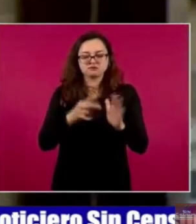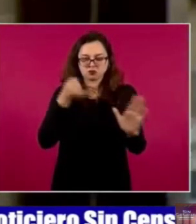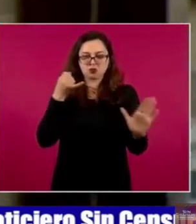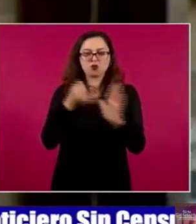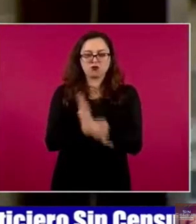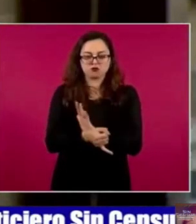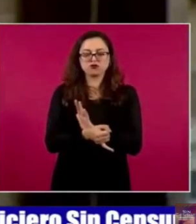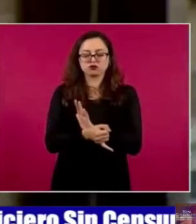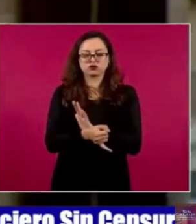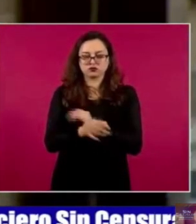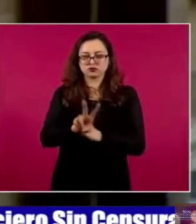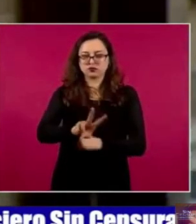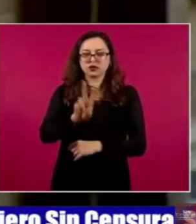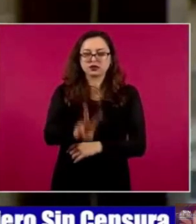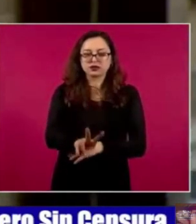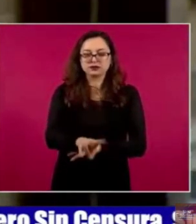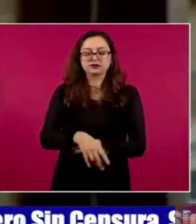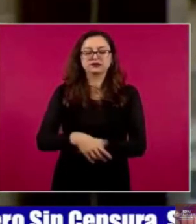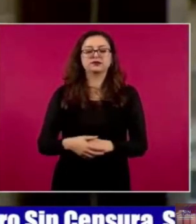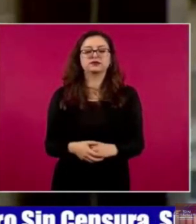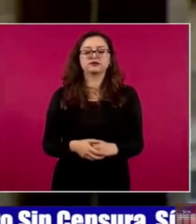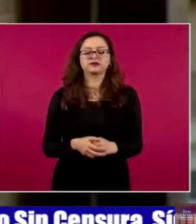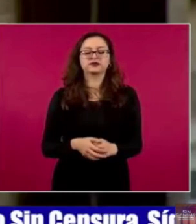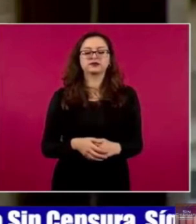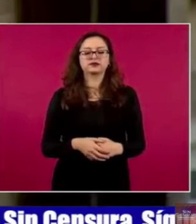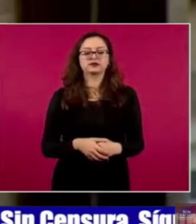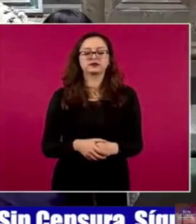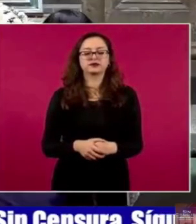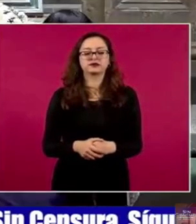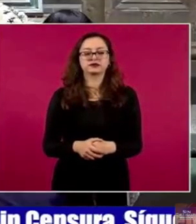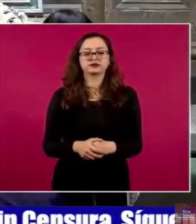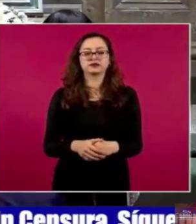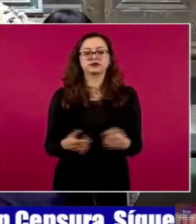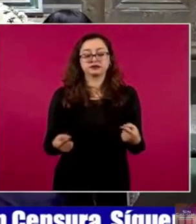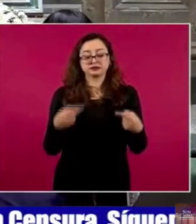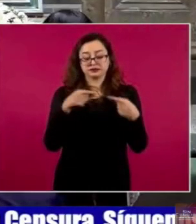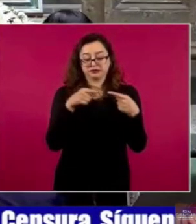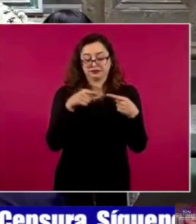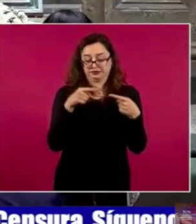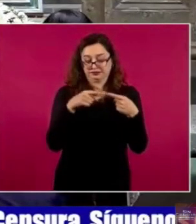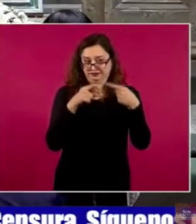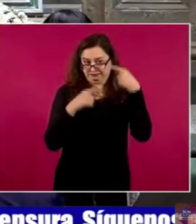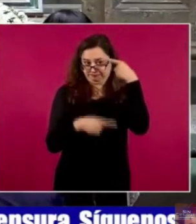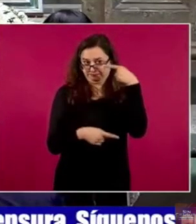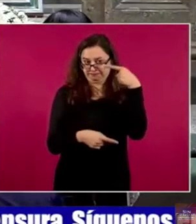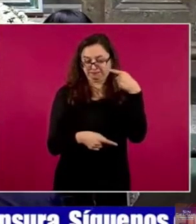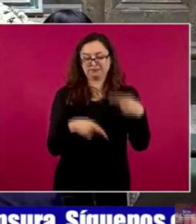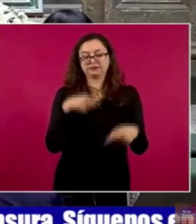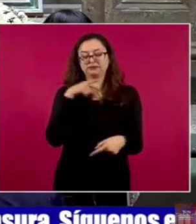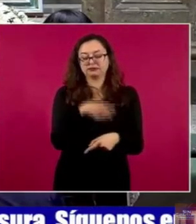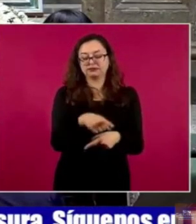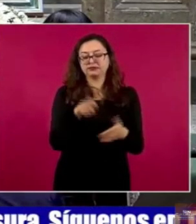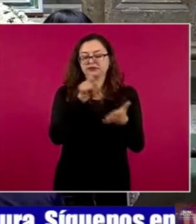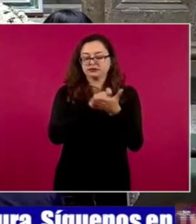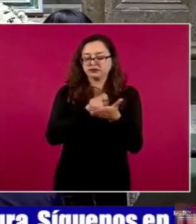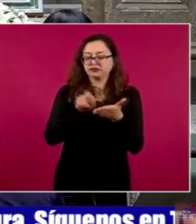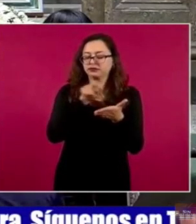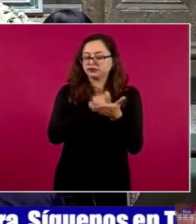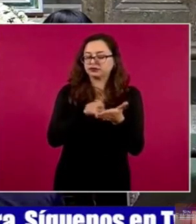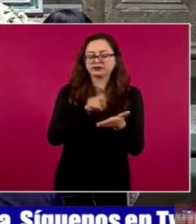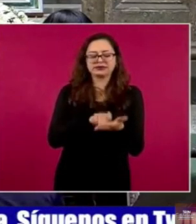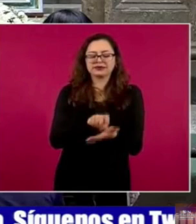Empiezo con los tiernos fragmentos de cartas que Ricardo Flores